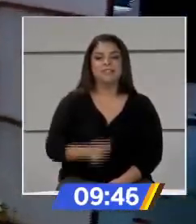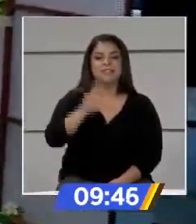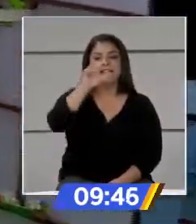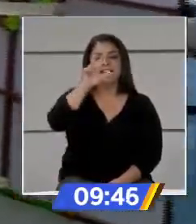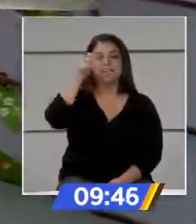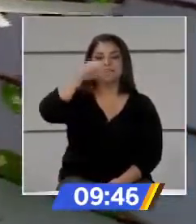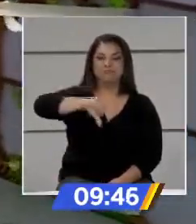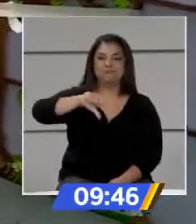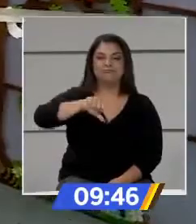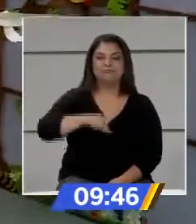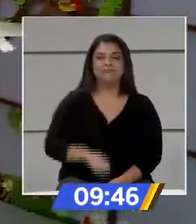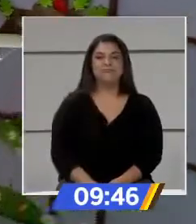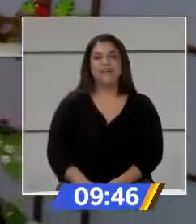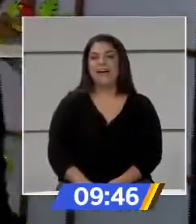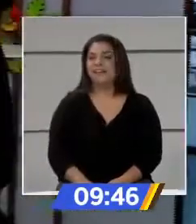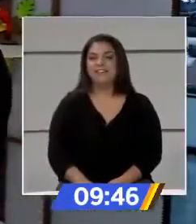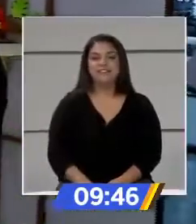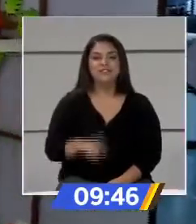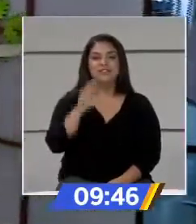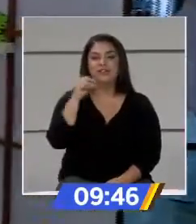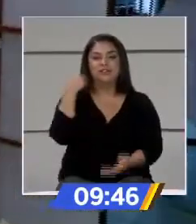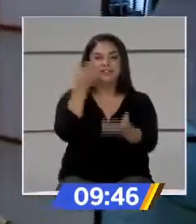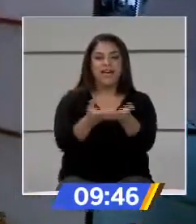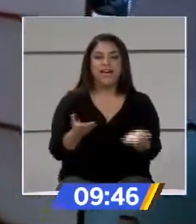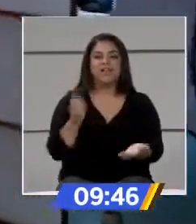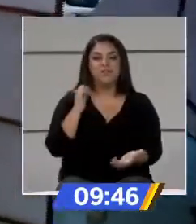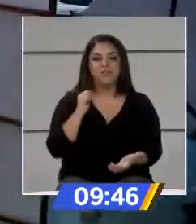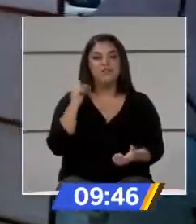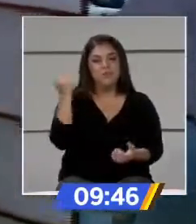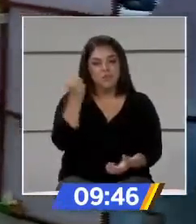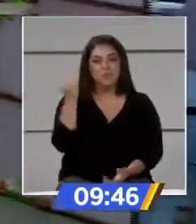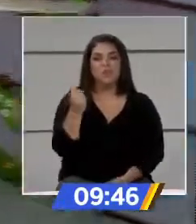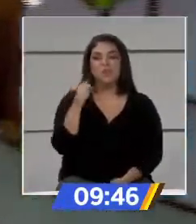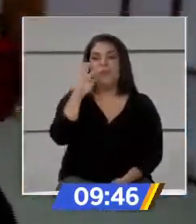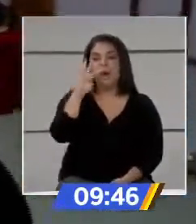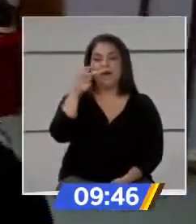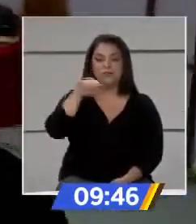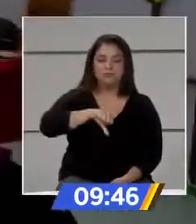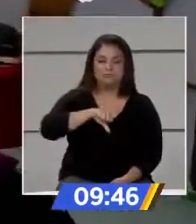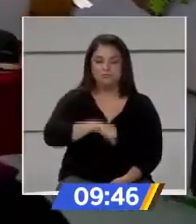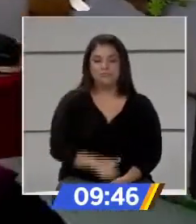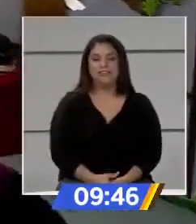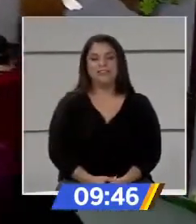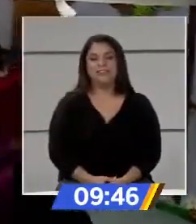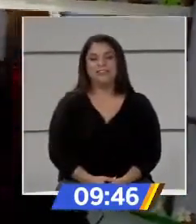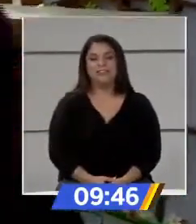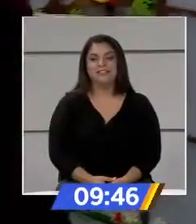3. 3. Es que no están llegando, ¿verdad? Dele duro. Ay, 4.